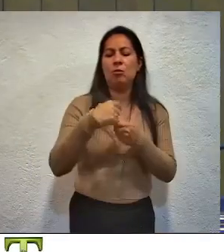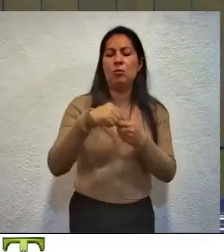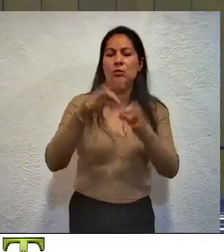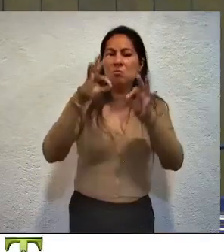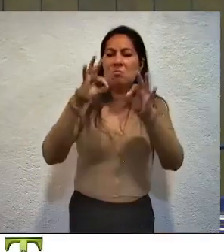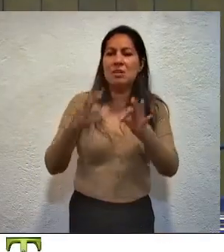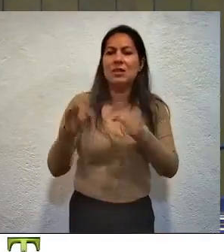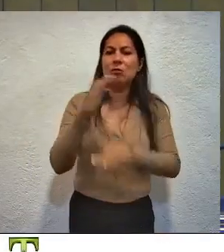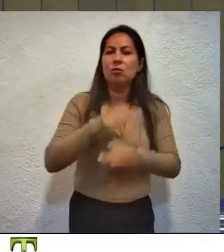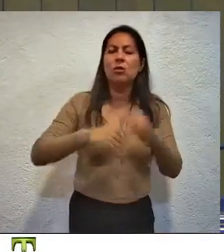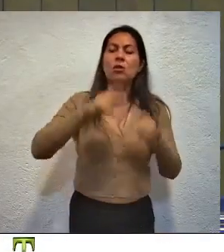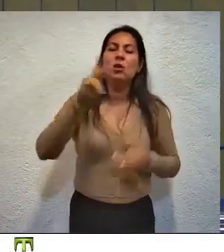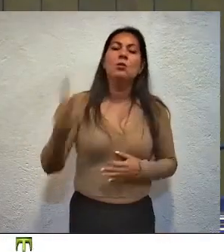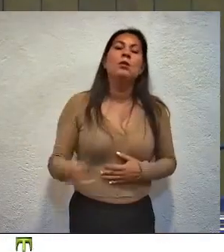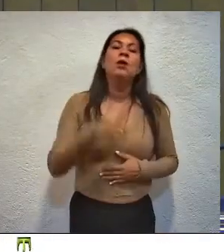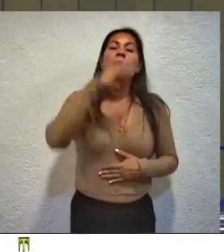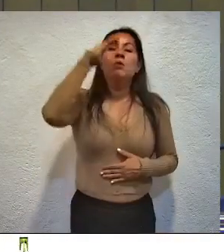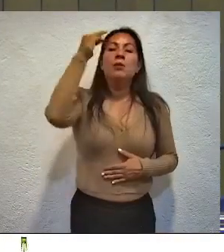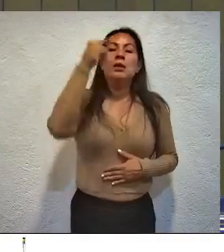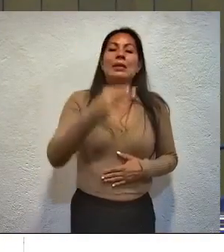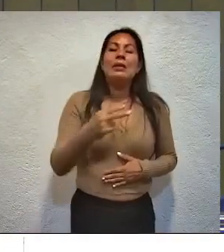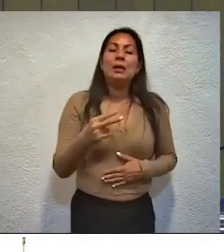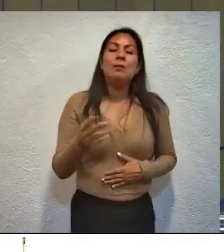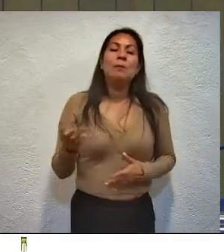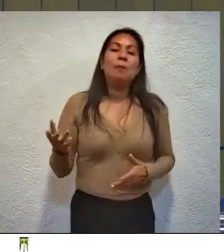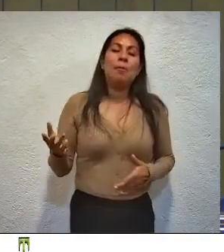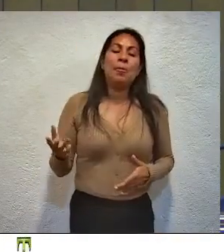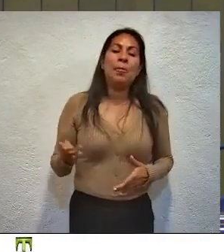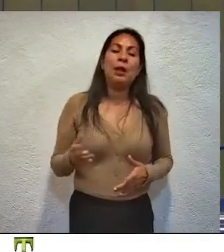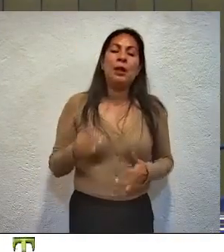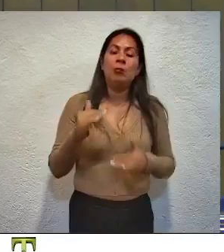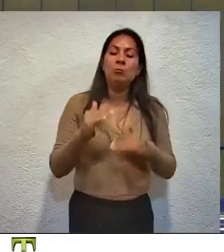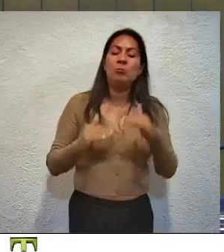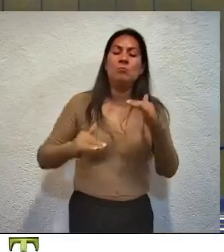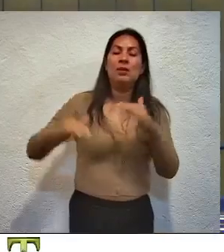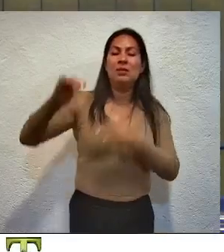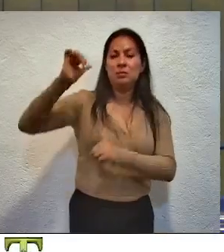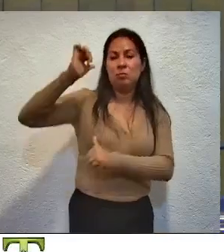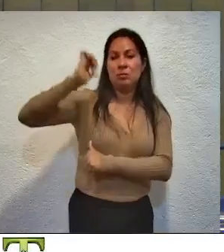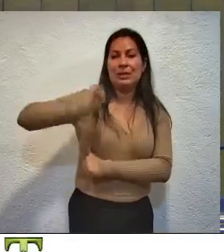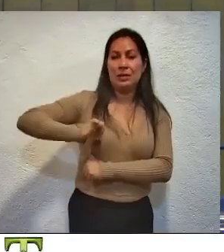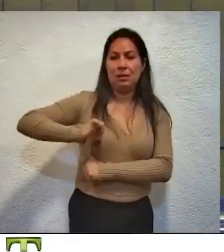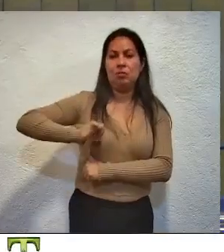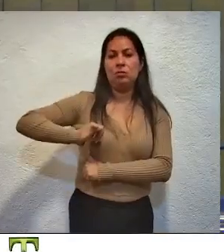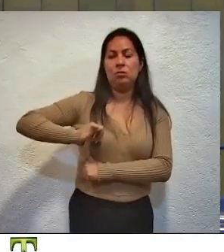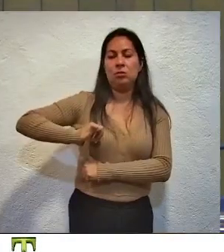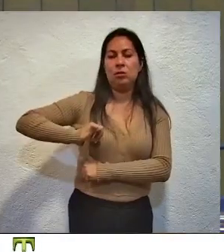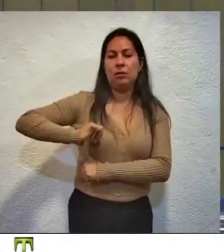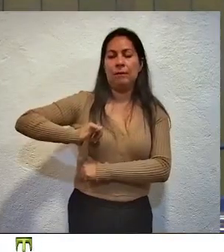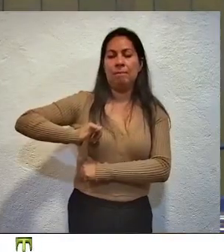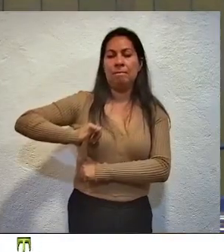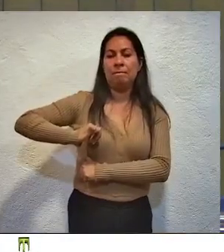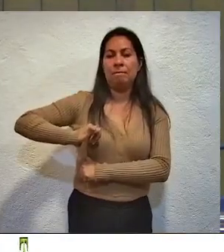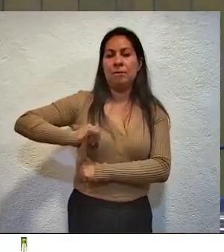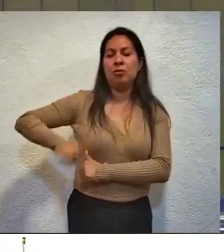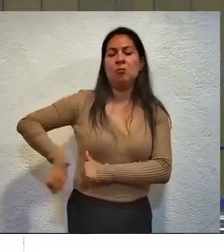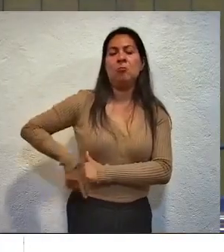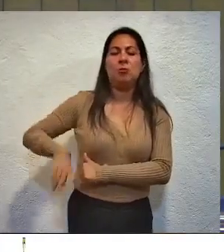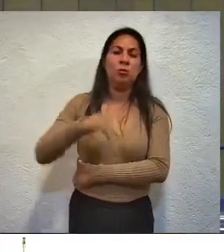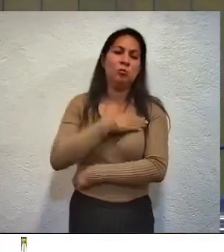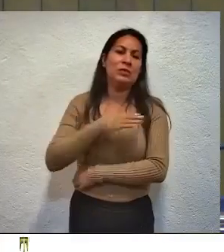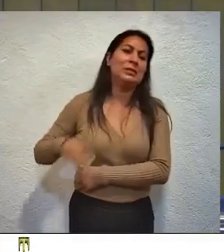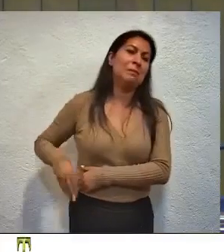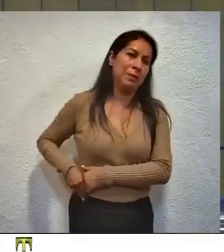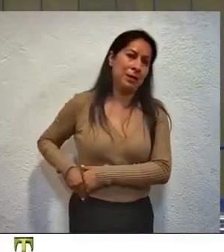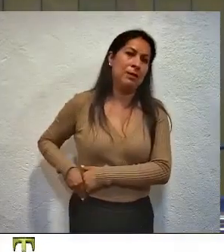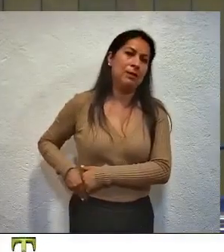y completa del pueblo afromexicano en los máximos cargos del órgano de gobierno municipal, que